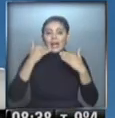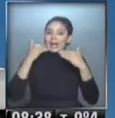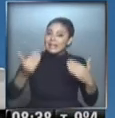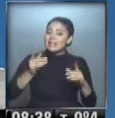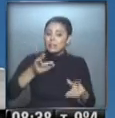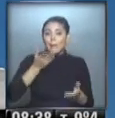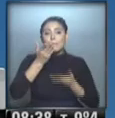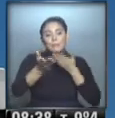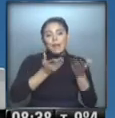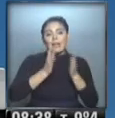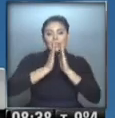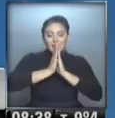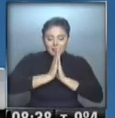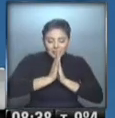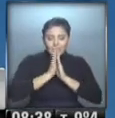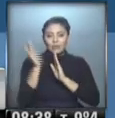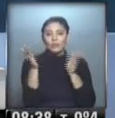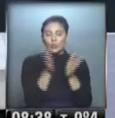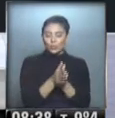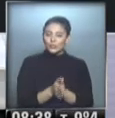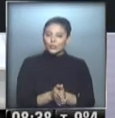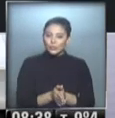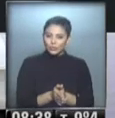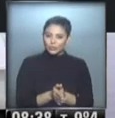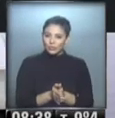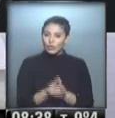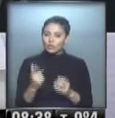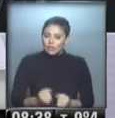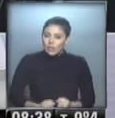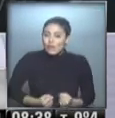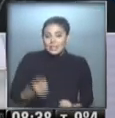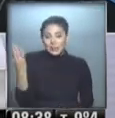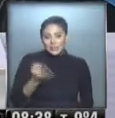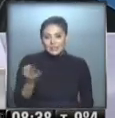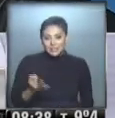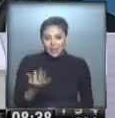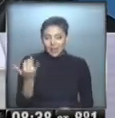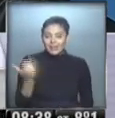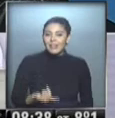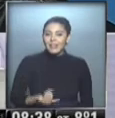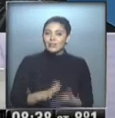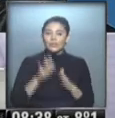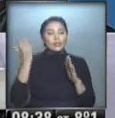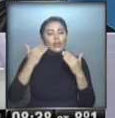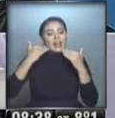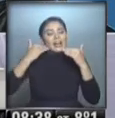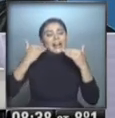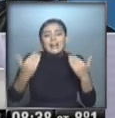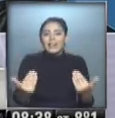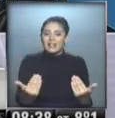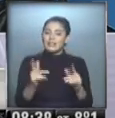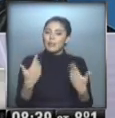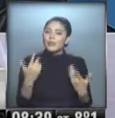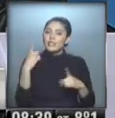para pedir para rezar el rosario conjuntamente con la energía tan particular que tiene que ver con el agradecimiento y el